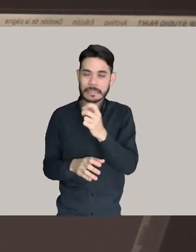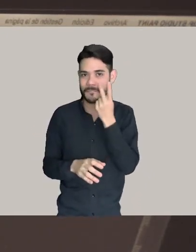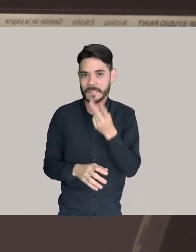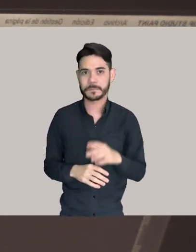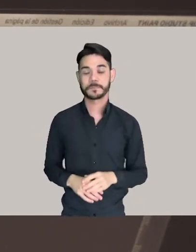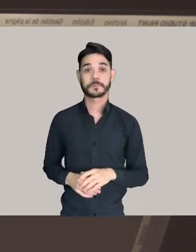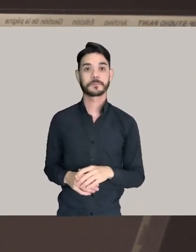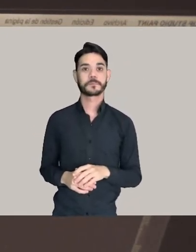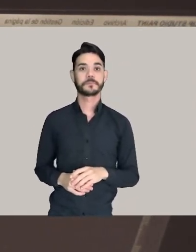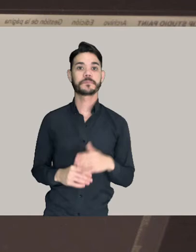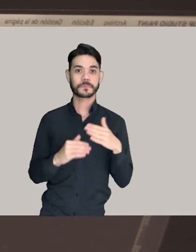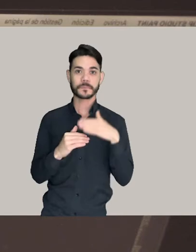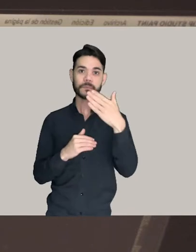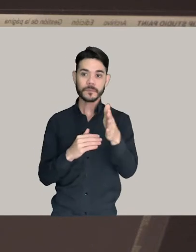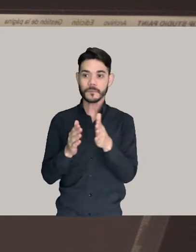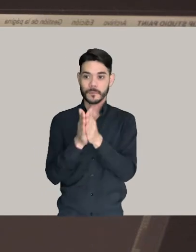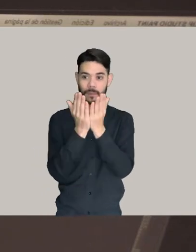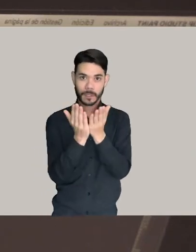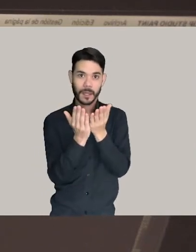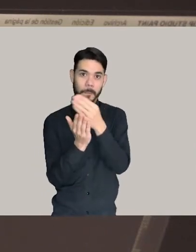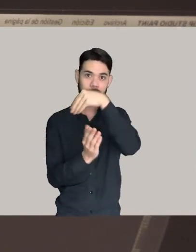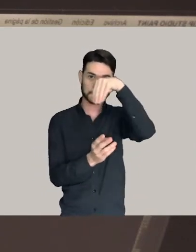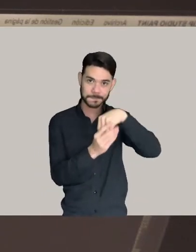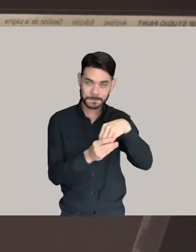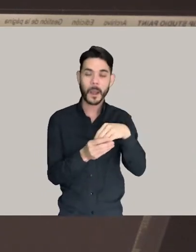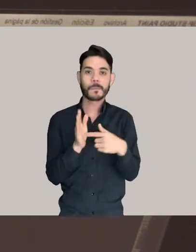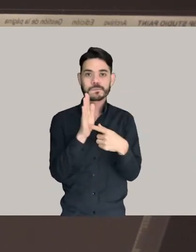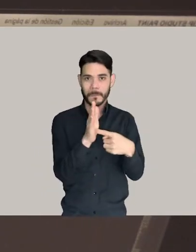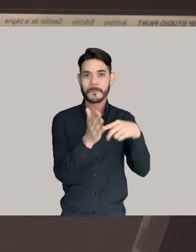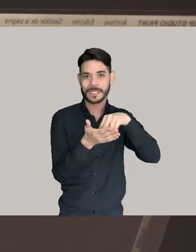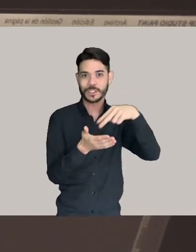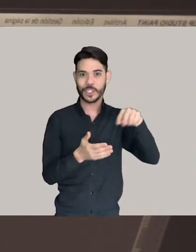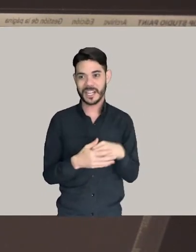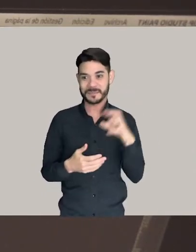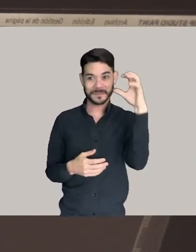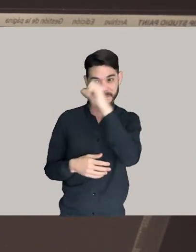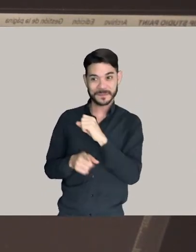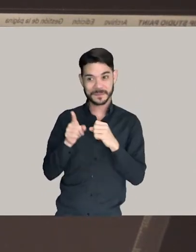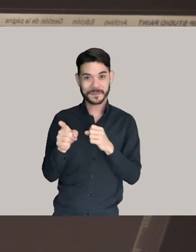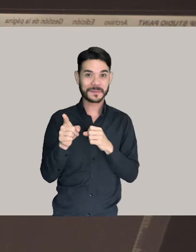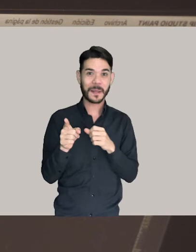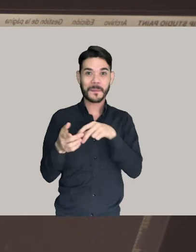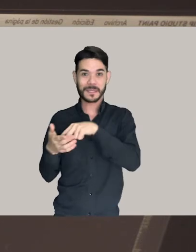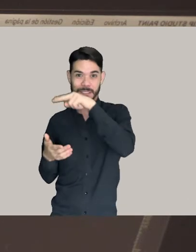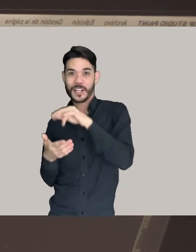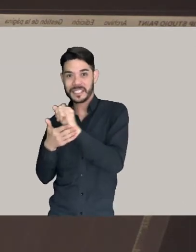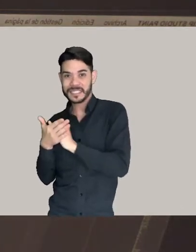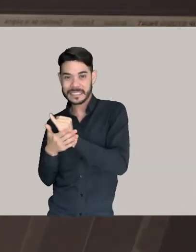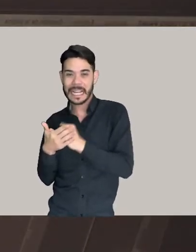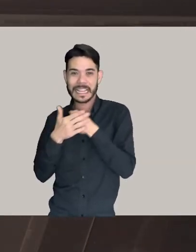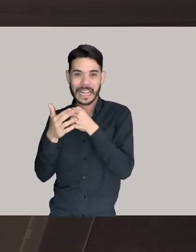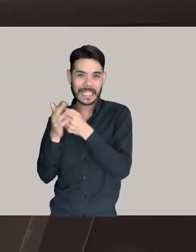que ahí. Luego ya vienen en las páginas interiores los personajes. Entonces, como ustedes verán, se trató